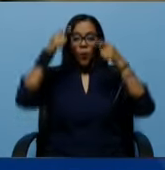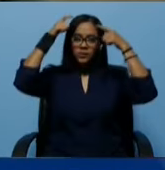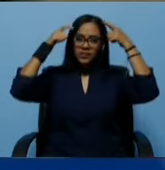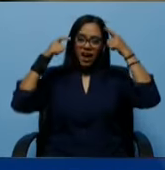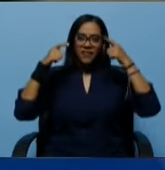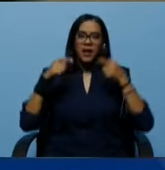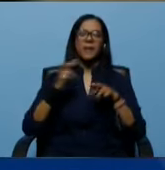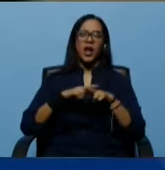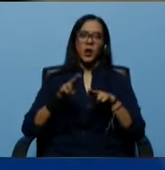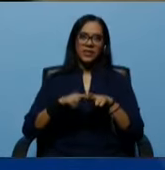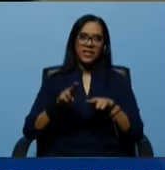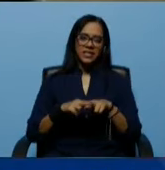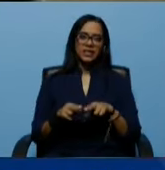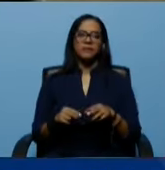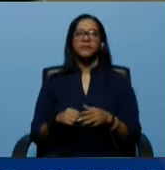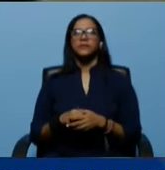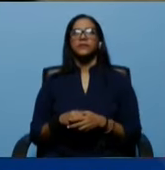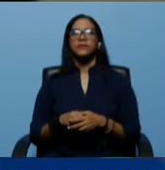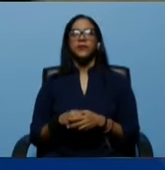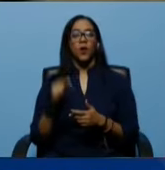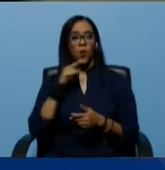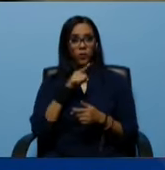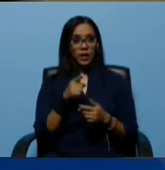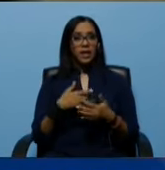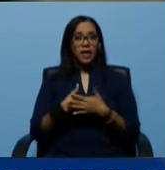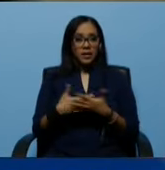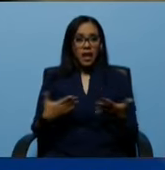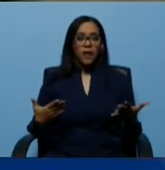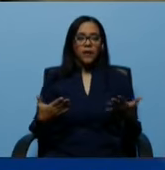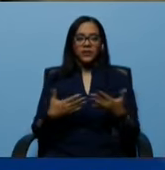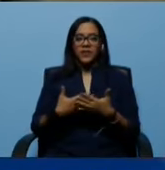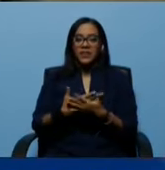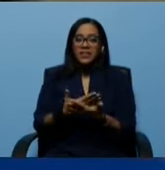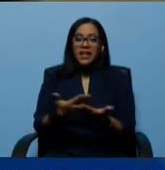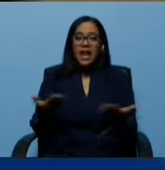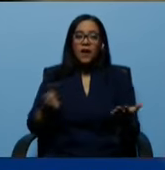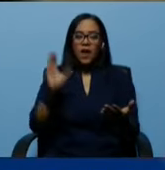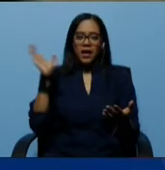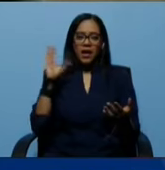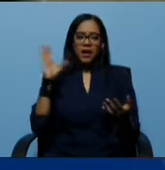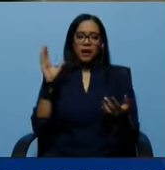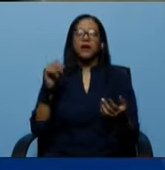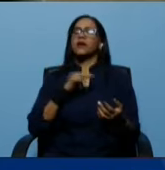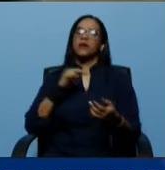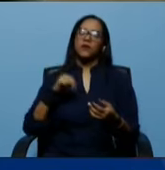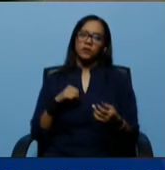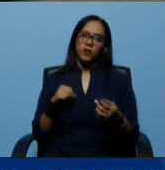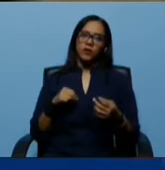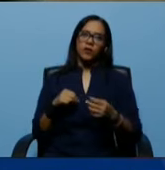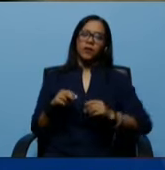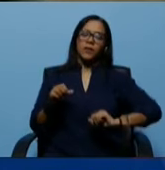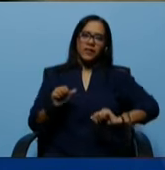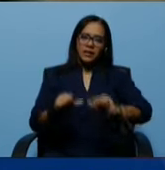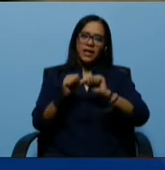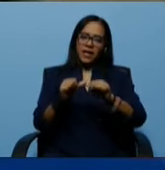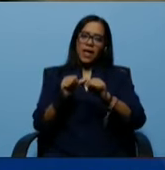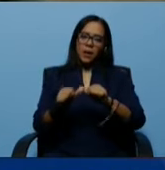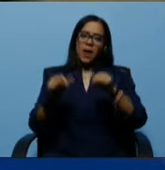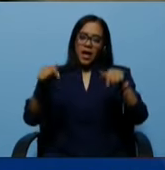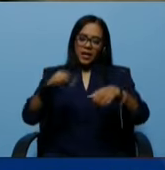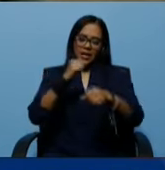Chávez para los niños, para las niñas. Usted le ha dado esos regalos a Caracas. Y nosotros pues seguimos